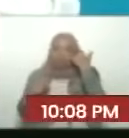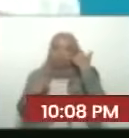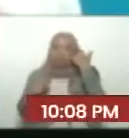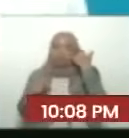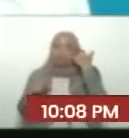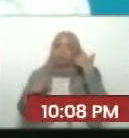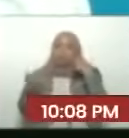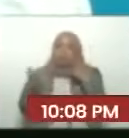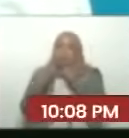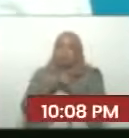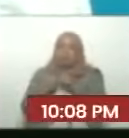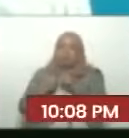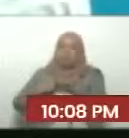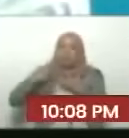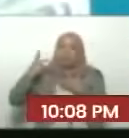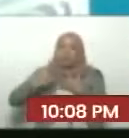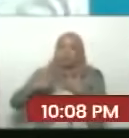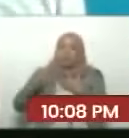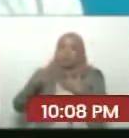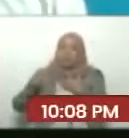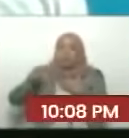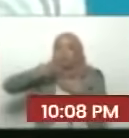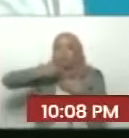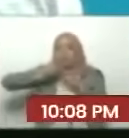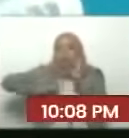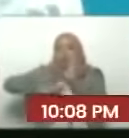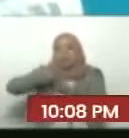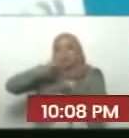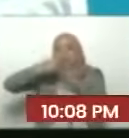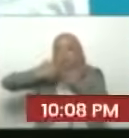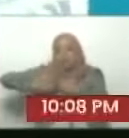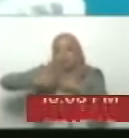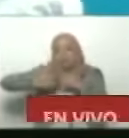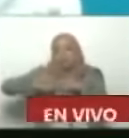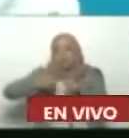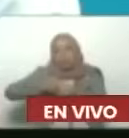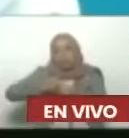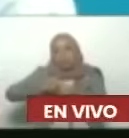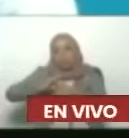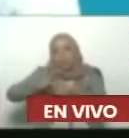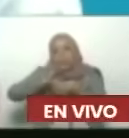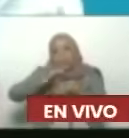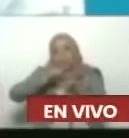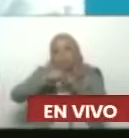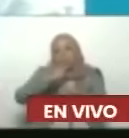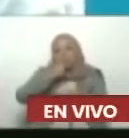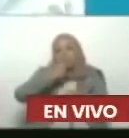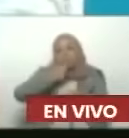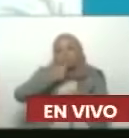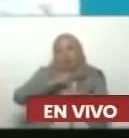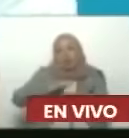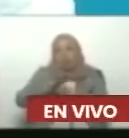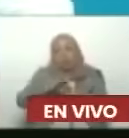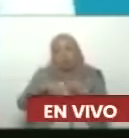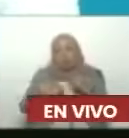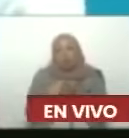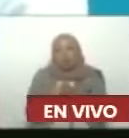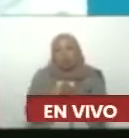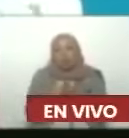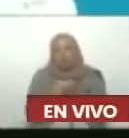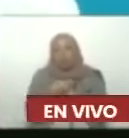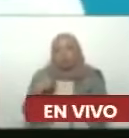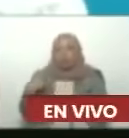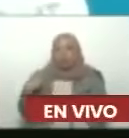que estuviéramos en un... y nos realzaran como empresa de cuidar esta Venezuela que tanto cuidamos, esta Venezuela que